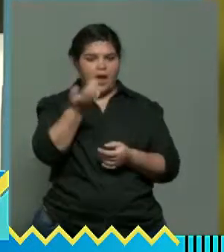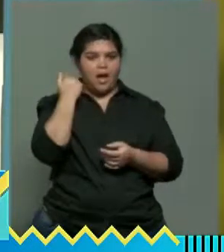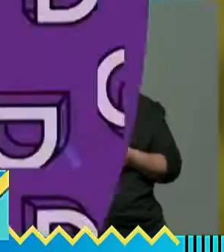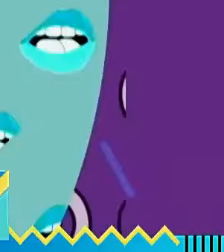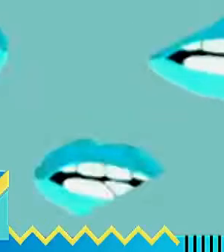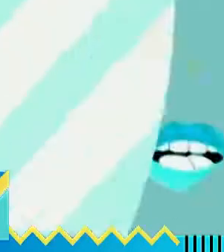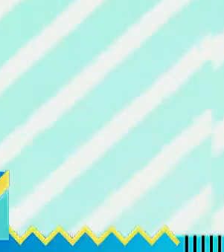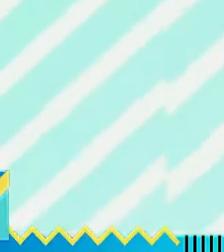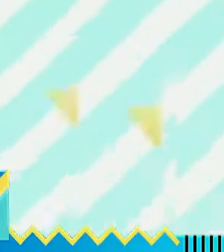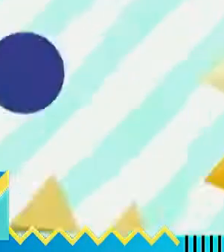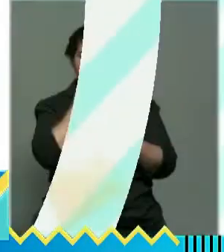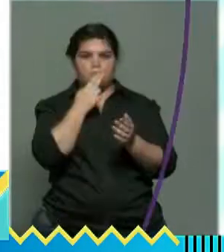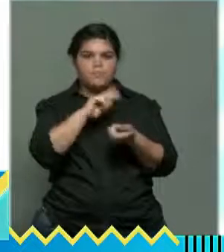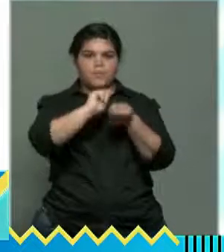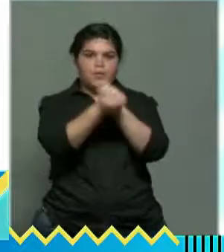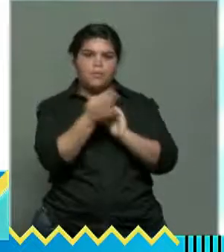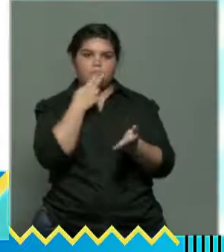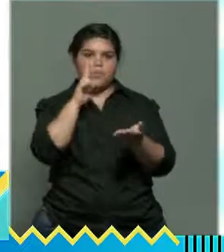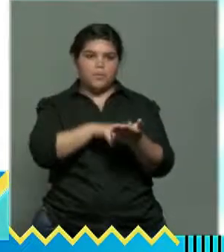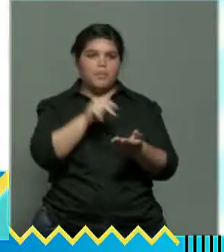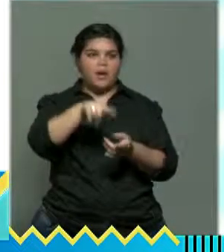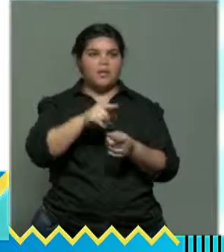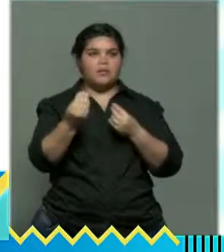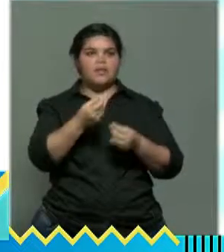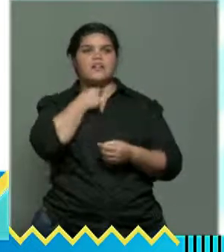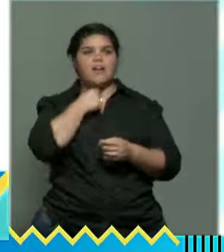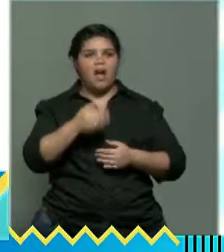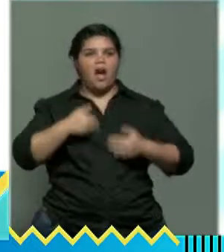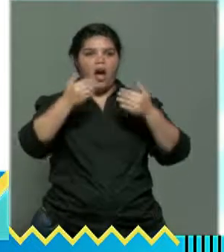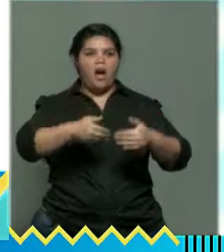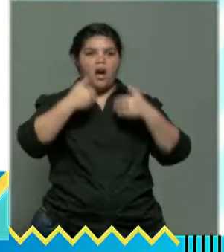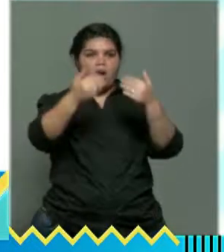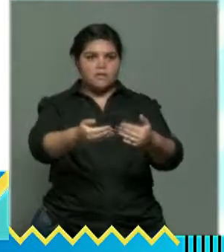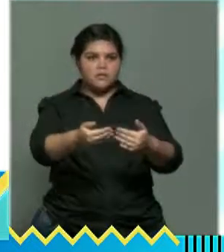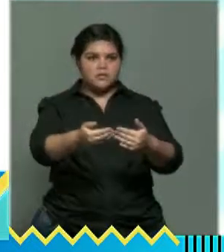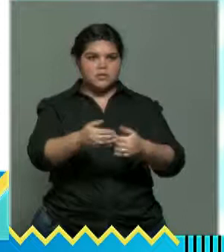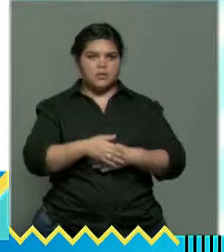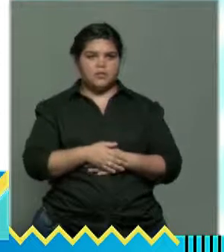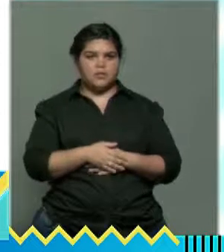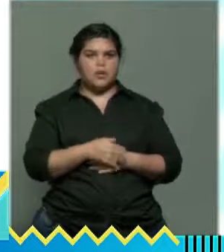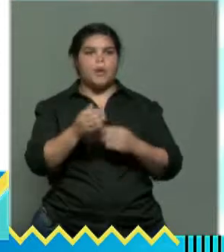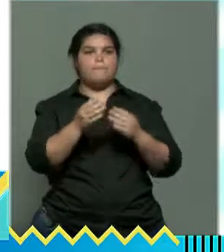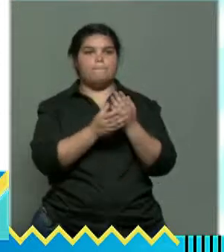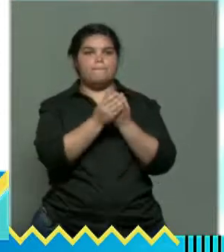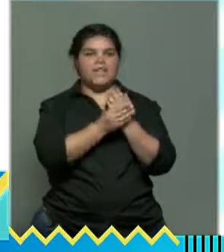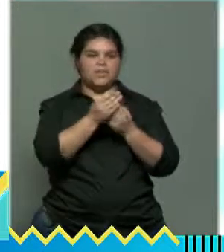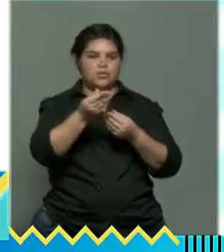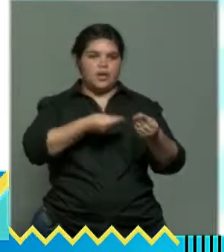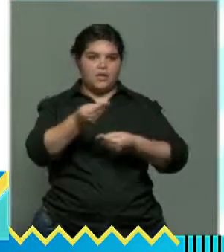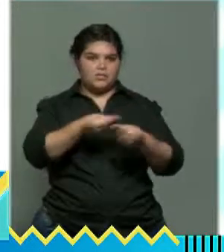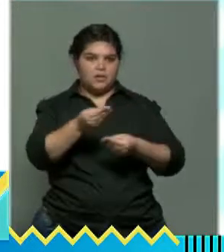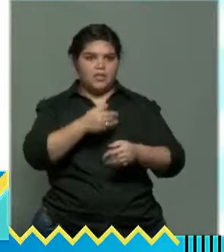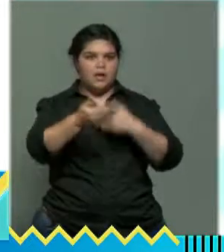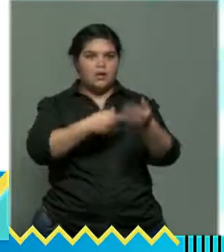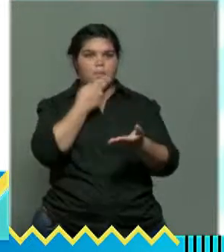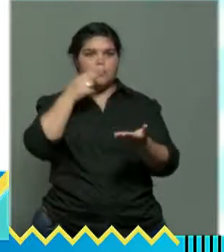Vamos rápidamente al Twitter para ver qué se dice allí. Dice, queremos avanzar, esto lo dice Nicolás Dujovne, ministro de Hacienda, queremos avanzar hacia un sistema